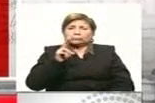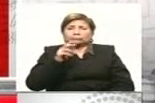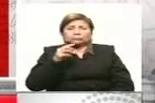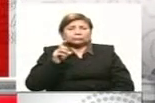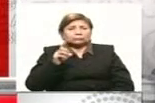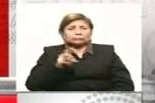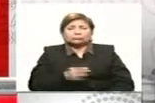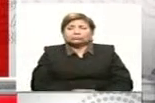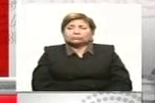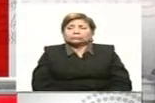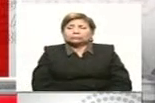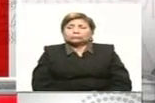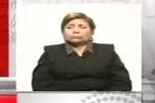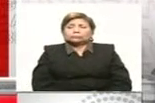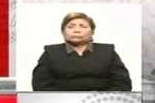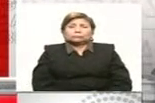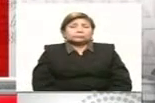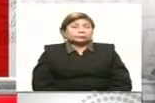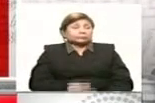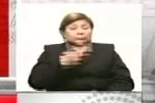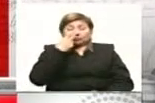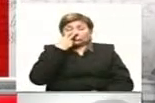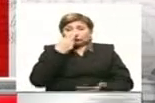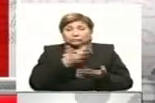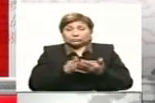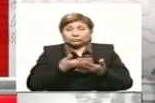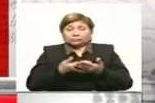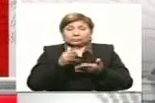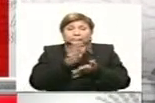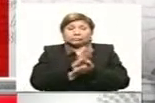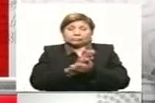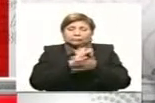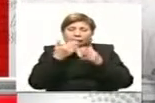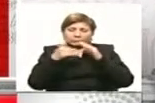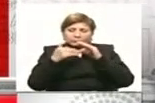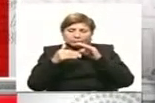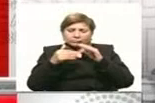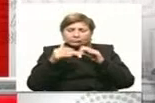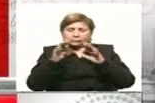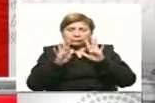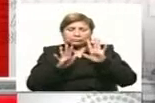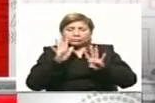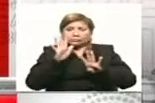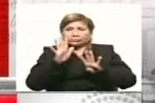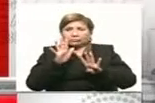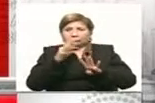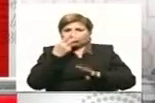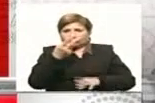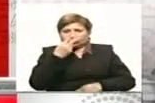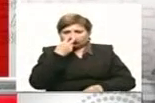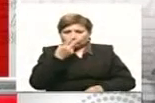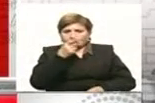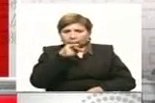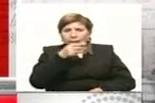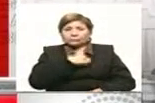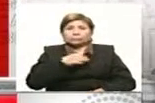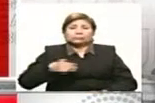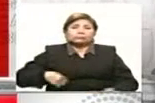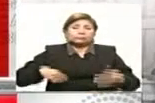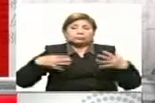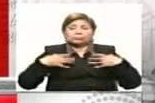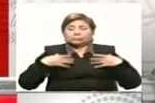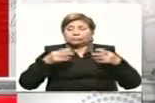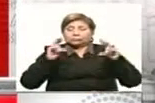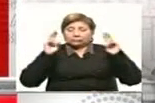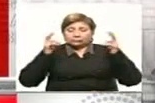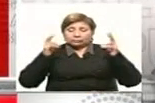soles. Bueno, así se observa en la página 19 de la presentación del señor ministro de Salud. Los